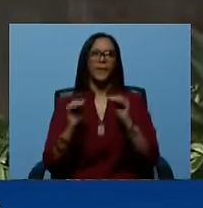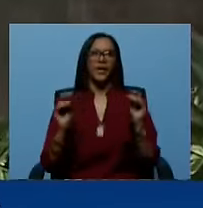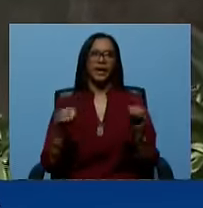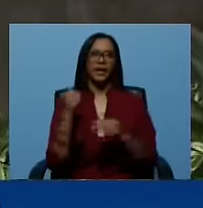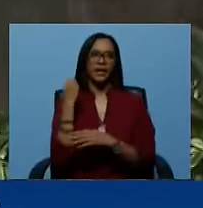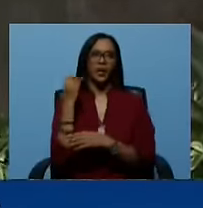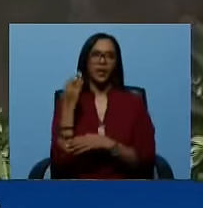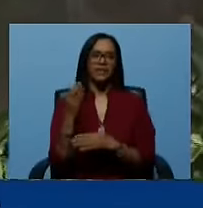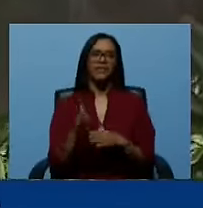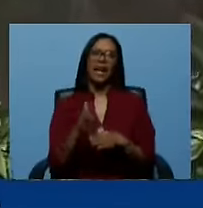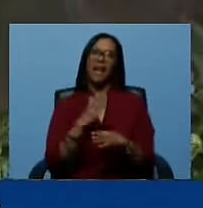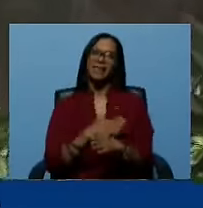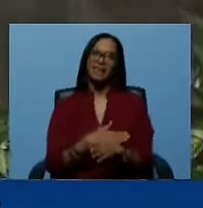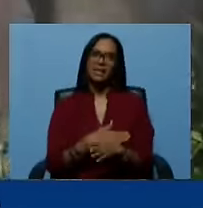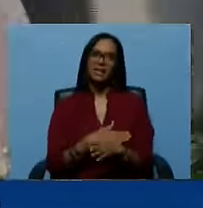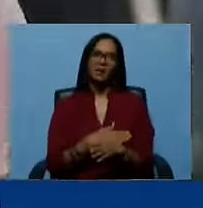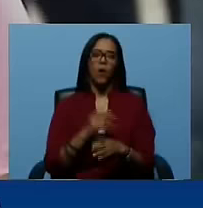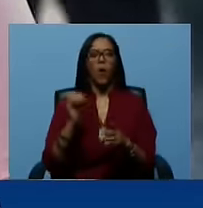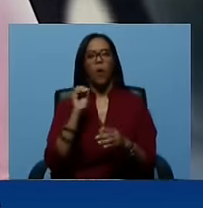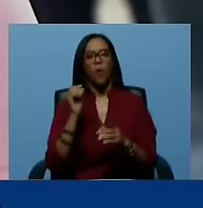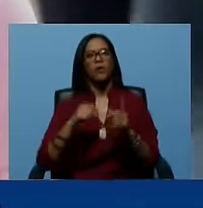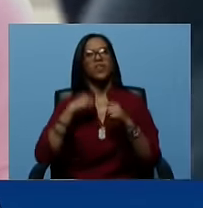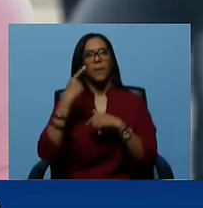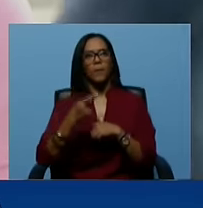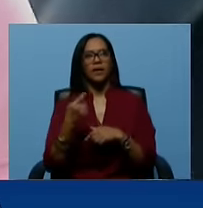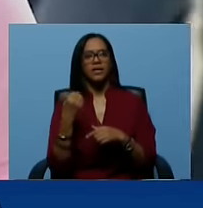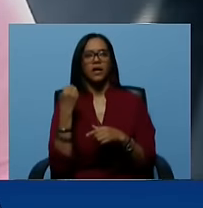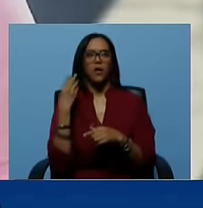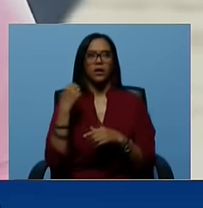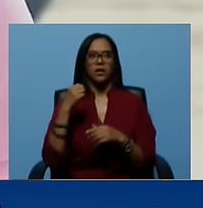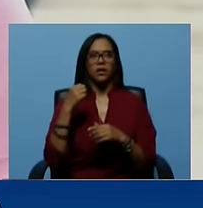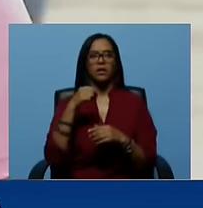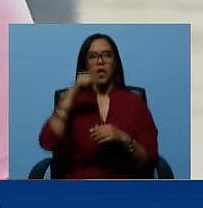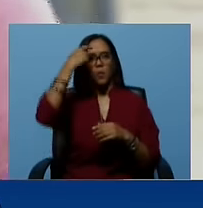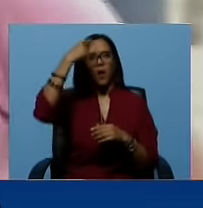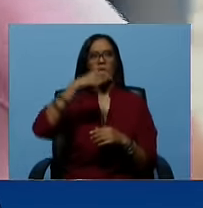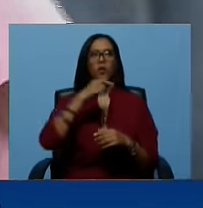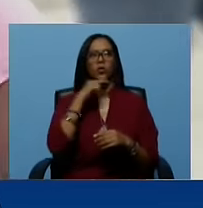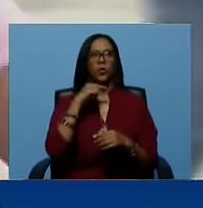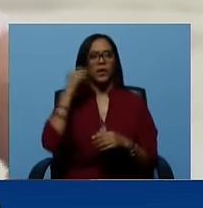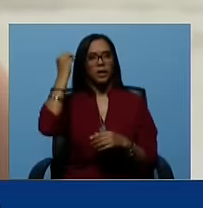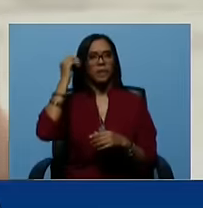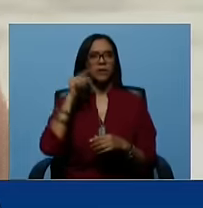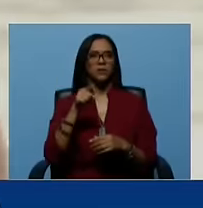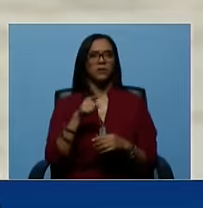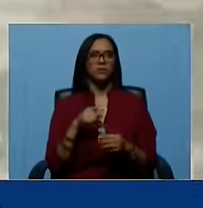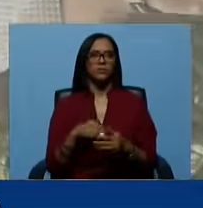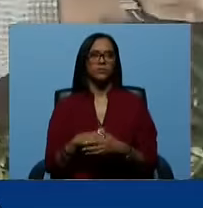Congreso? ¿Antes o después del Congreso del Pueblo de Octubre? ¿Qué piensas tú?